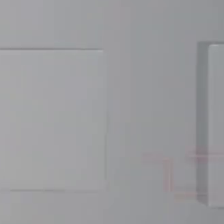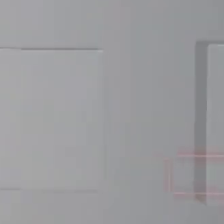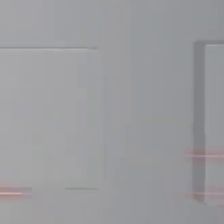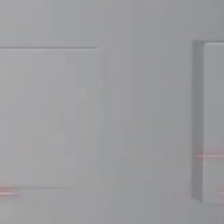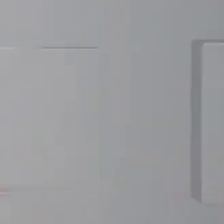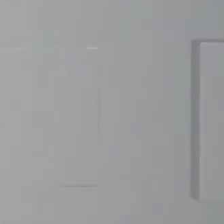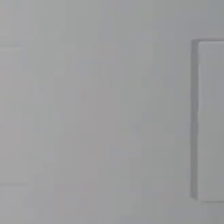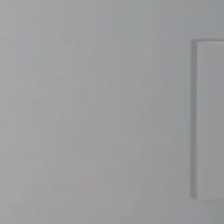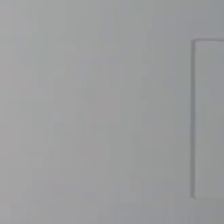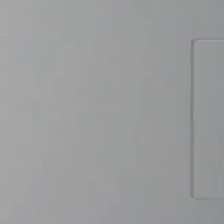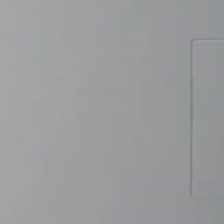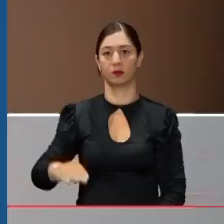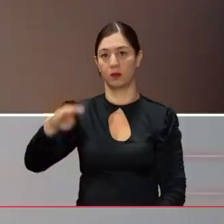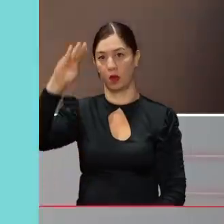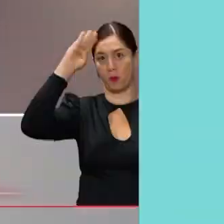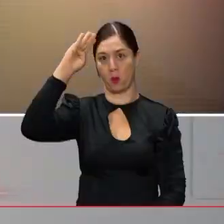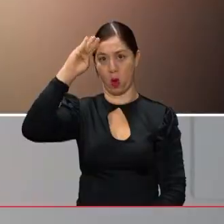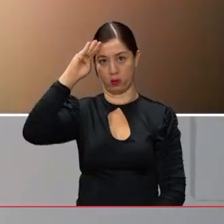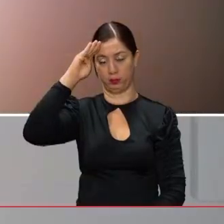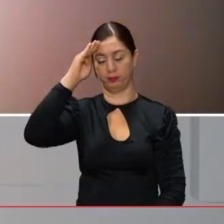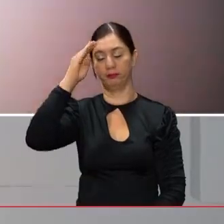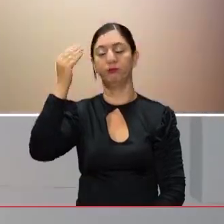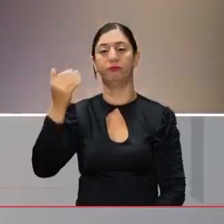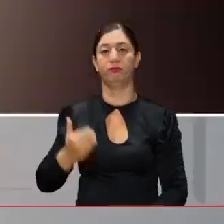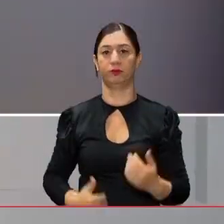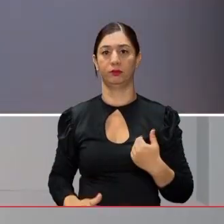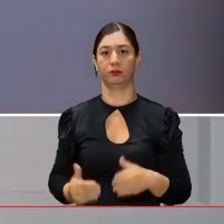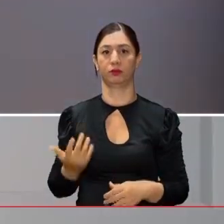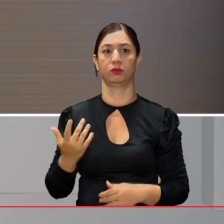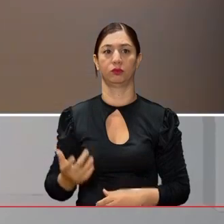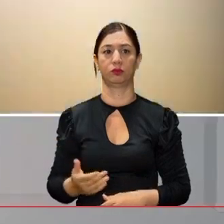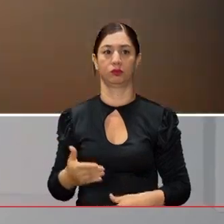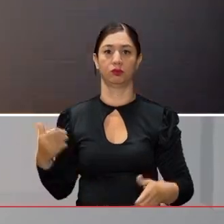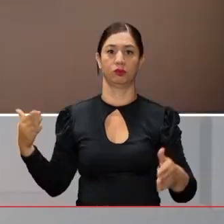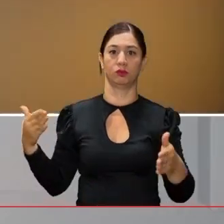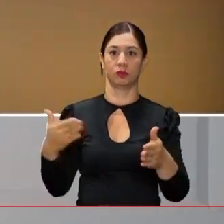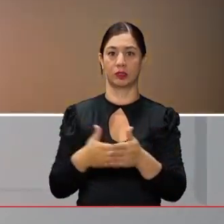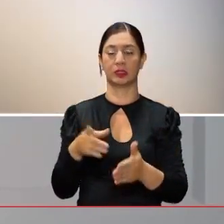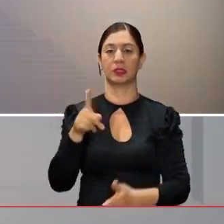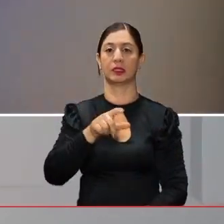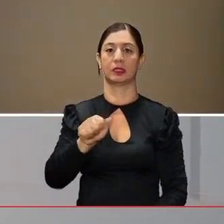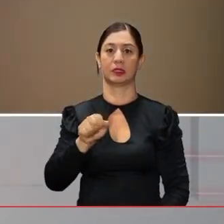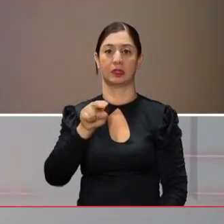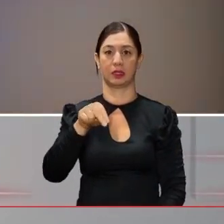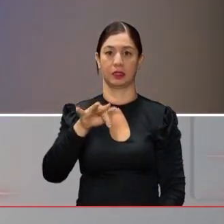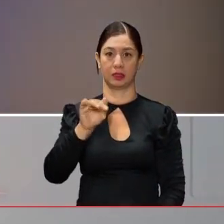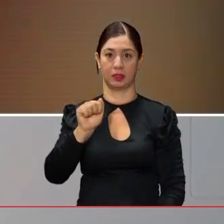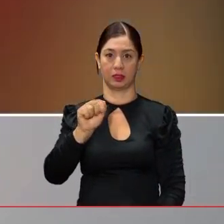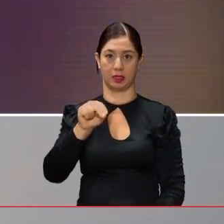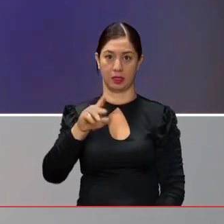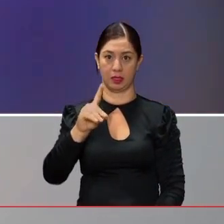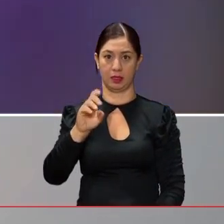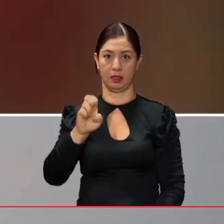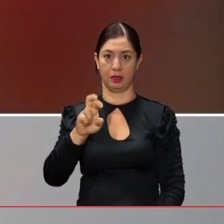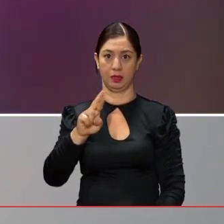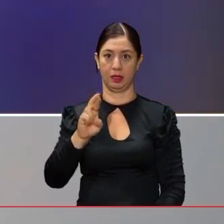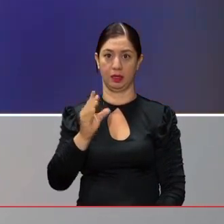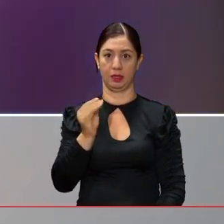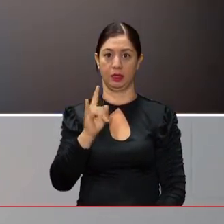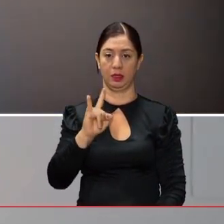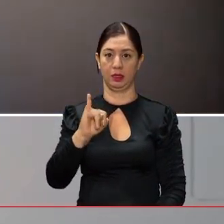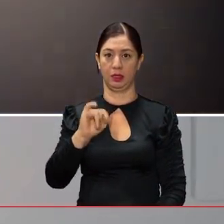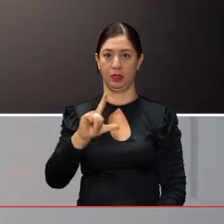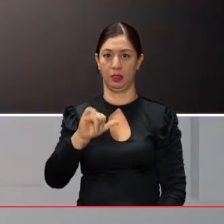Fue identificado el capitán de la policía que resultó herido tras el ataque a una patrulla en Santander de Quilichao, esto en el Cauca. Sujetos armados